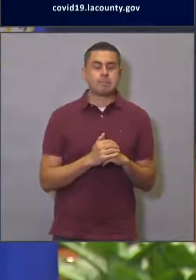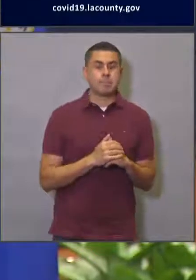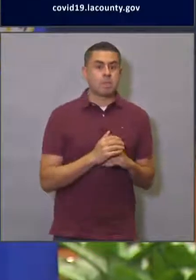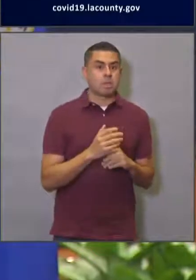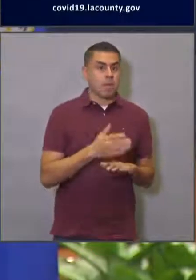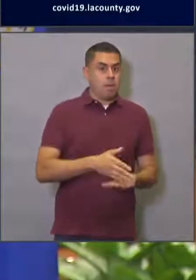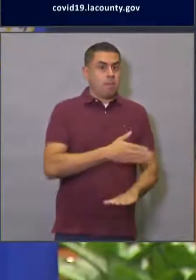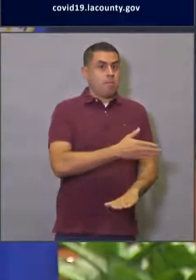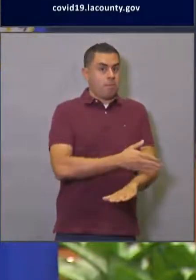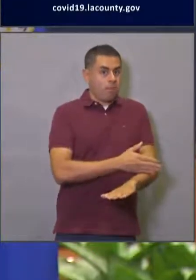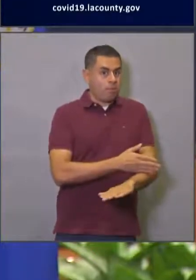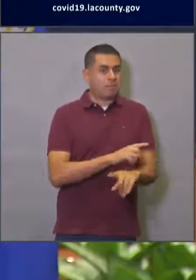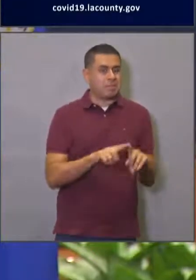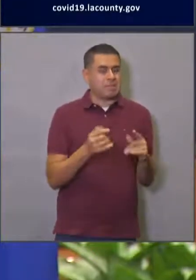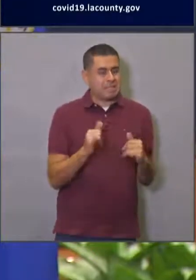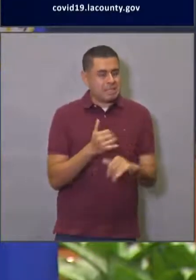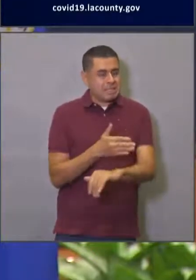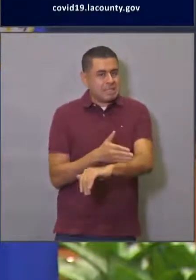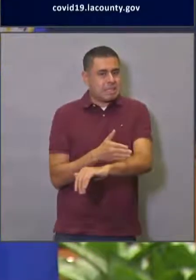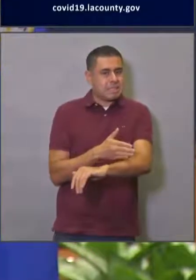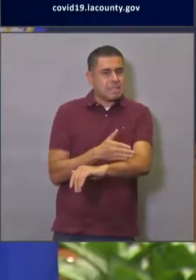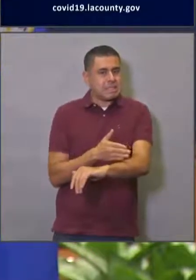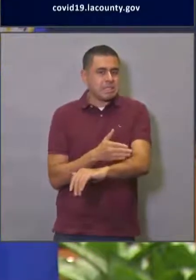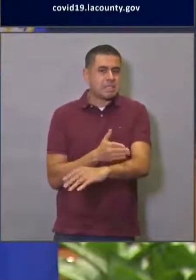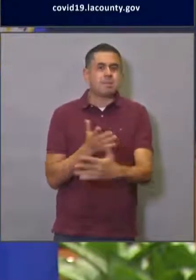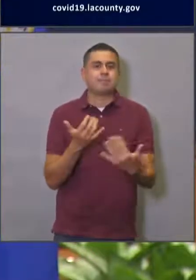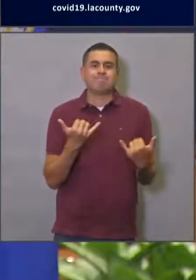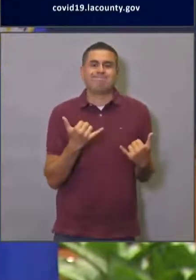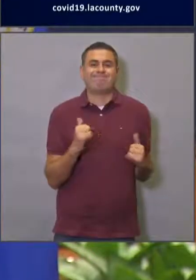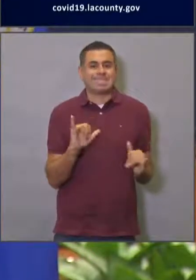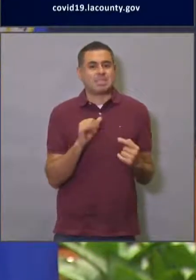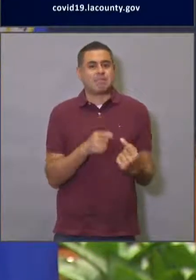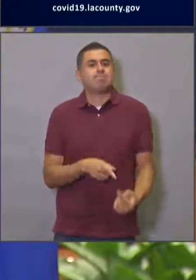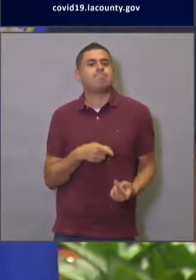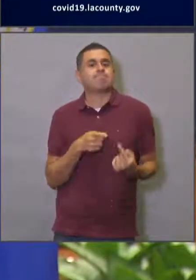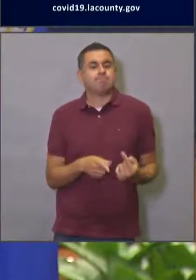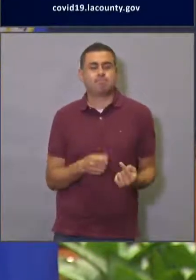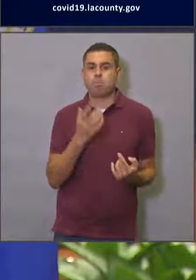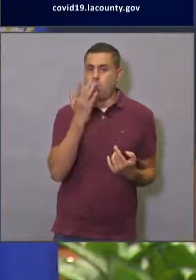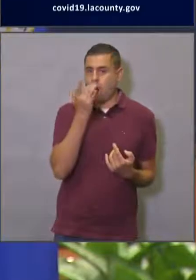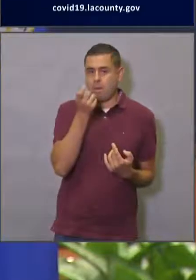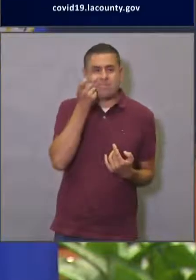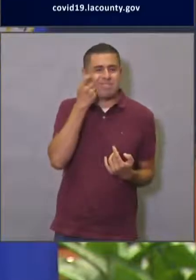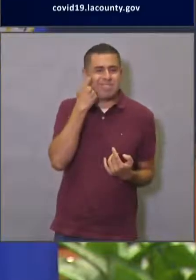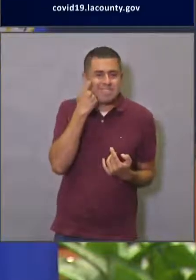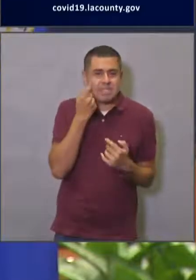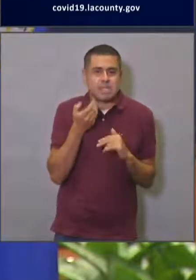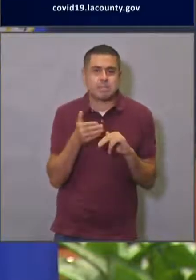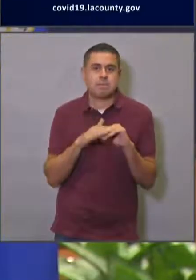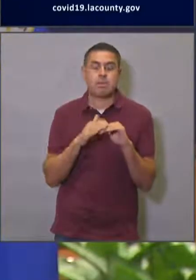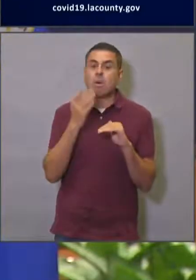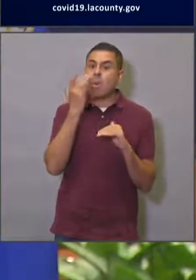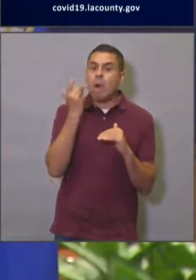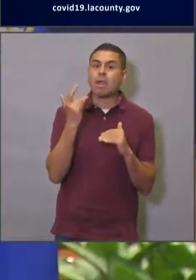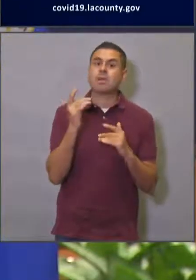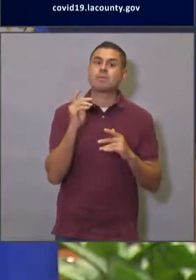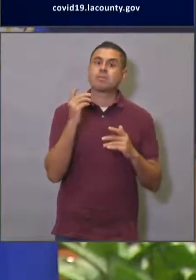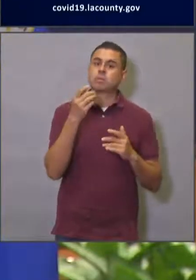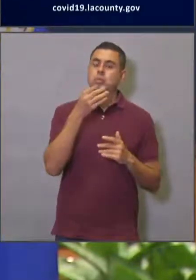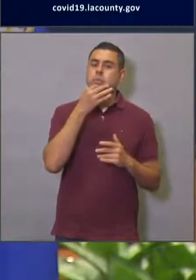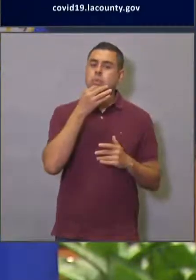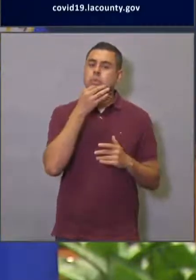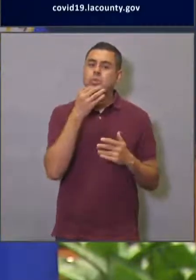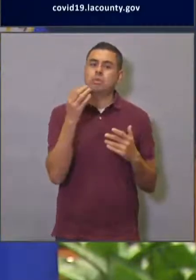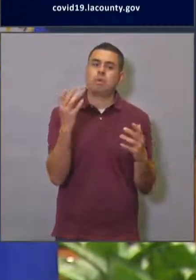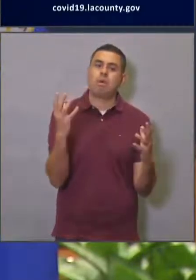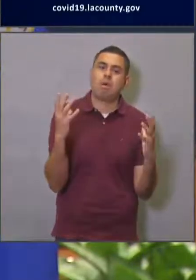medida que reabrimos escuelas y negocios. Con más interacción entre personas, existe un mayor